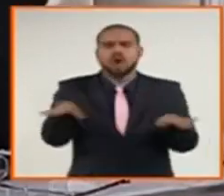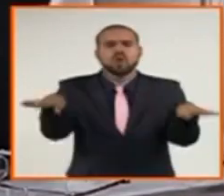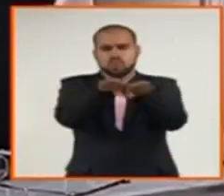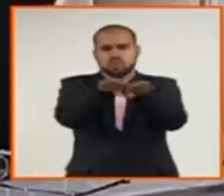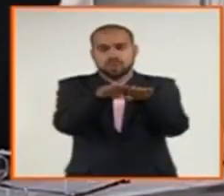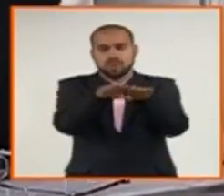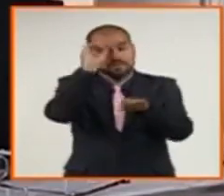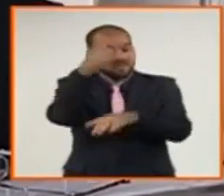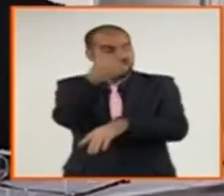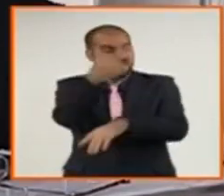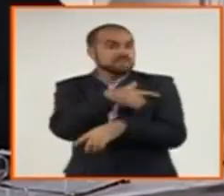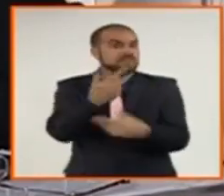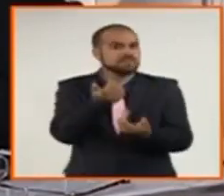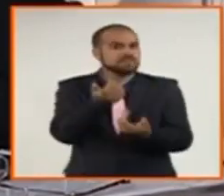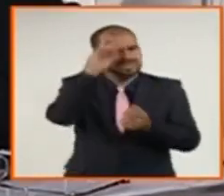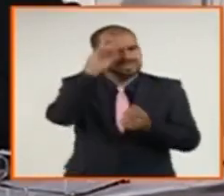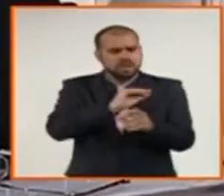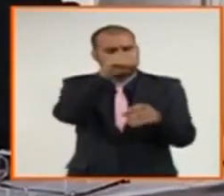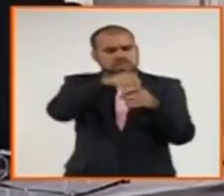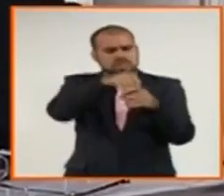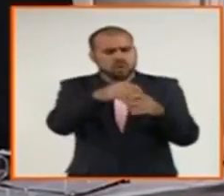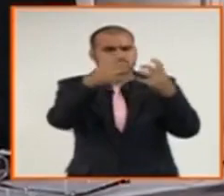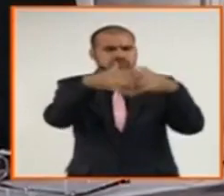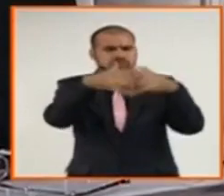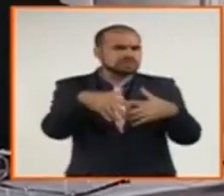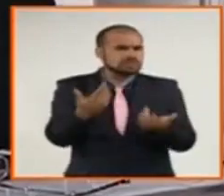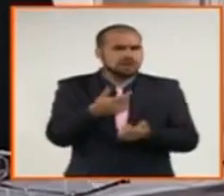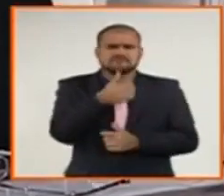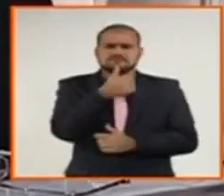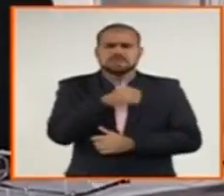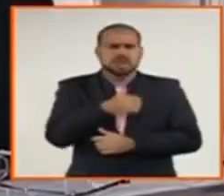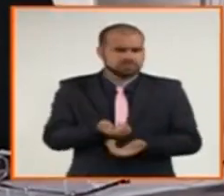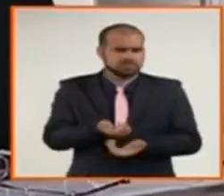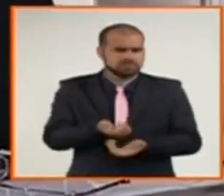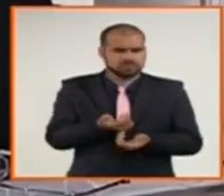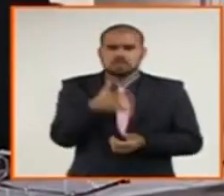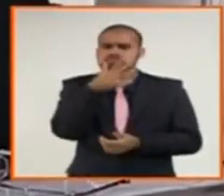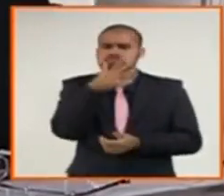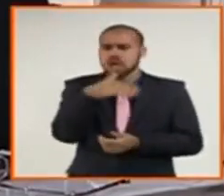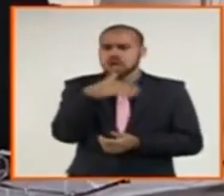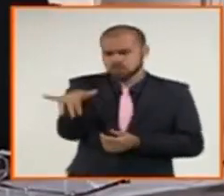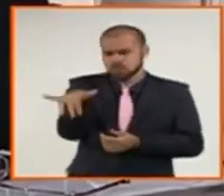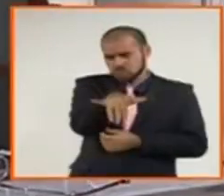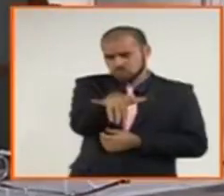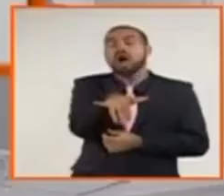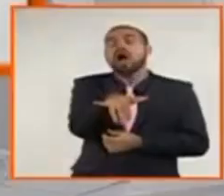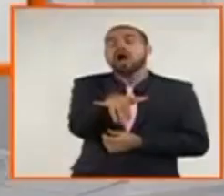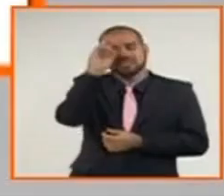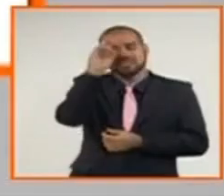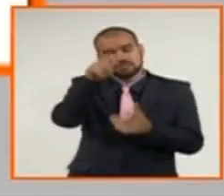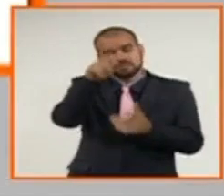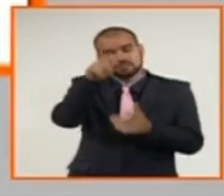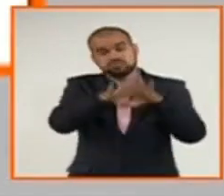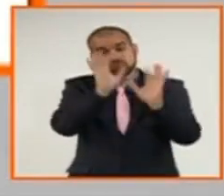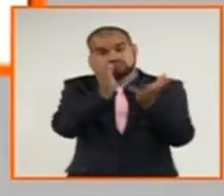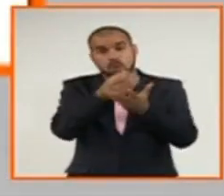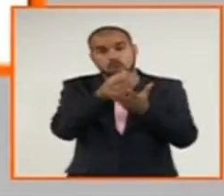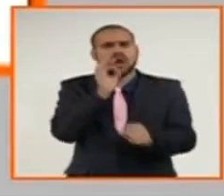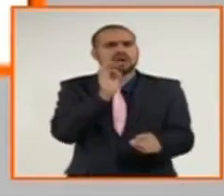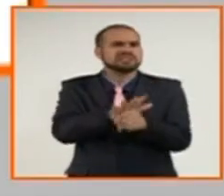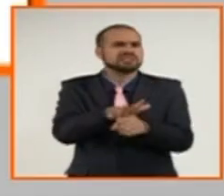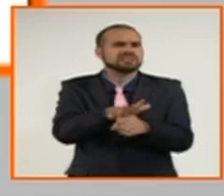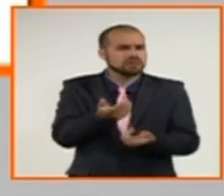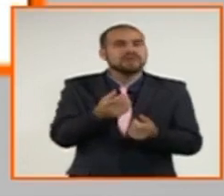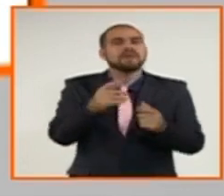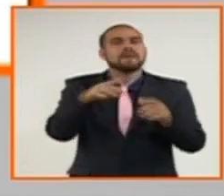una composición simple de forma similar a la de hepatitis B y consideramos que por su diseño tiene una fácil inserción en los